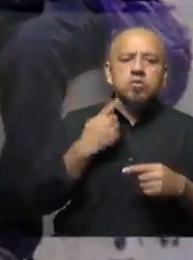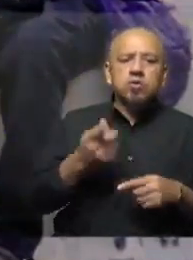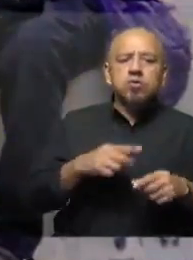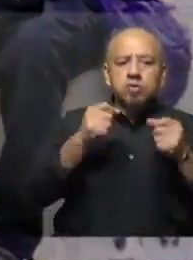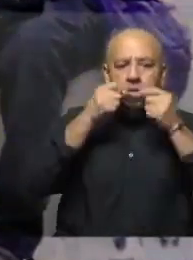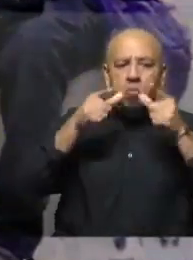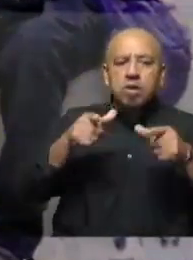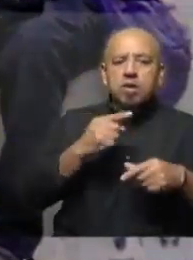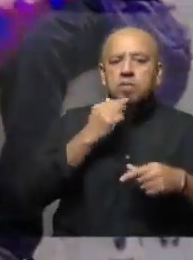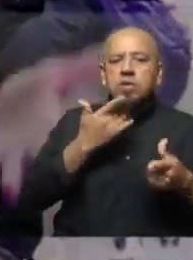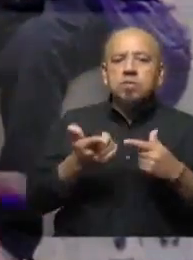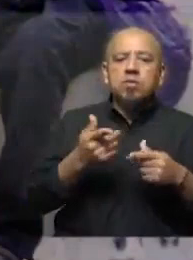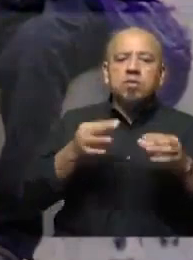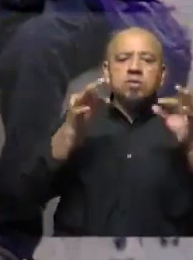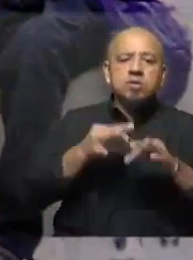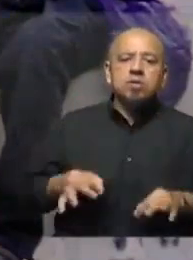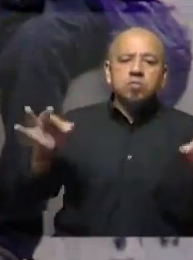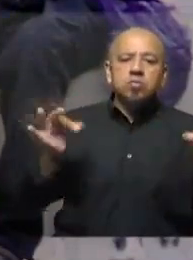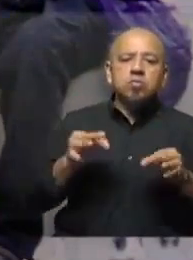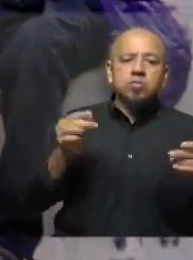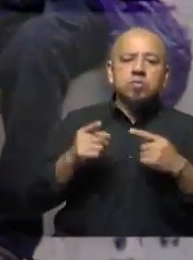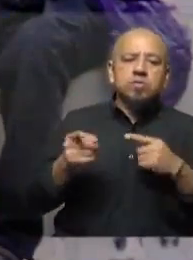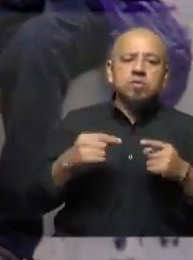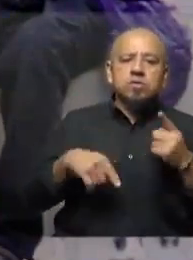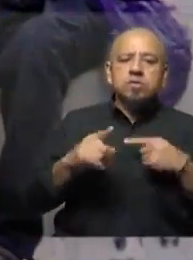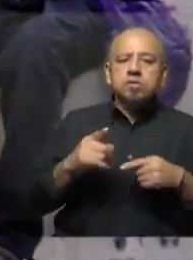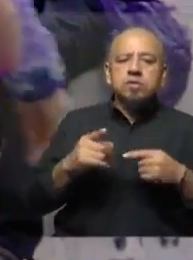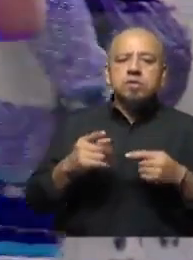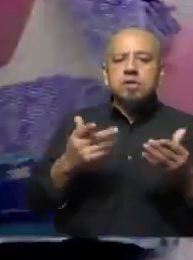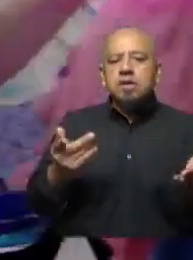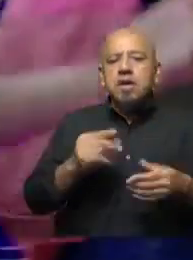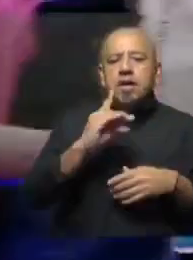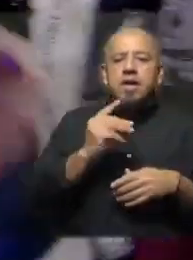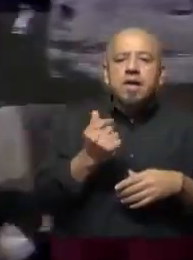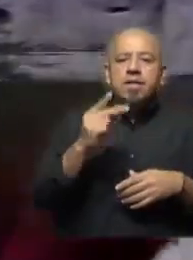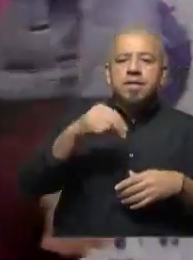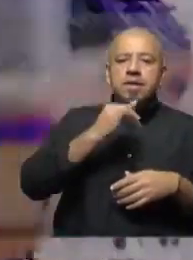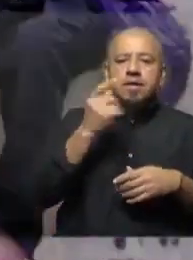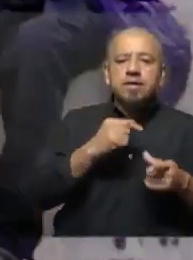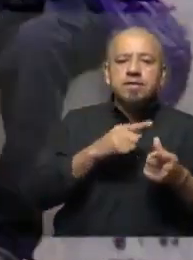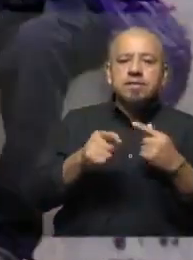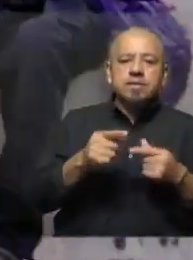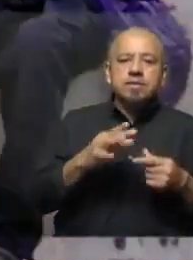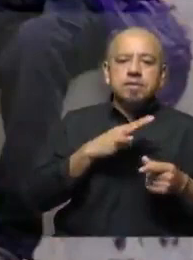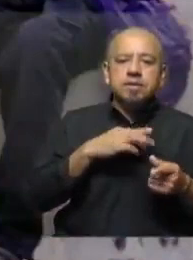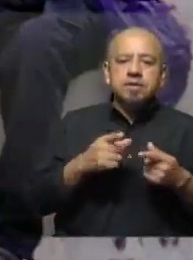lenguajes, como, bueno, además de la música, el teatral, la danza, la como danza. Mucho de lo escénico, lo